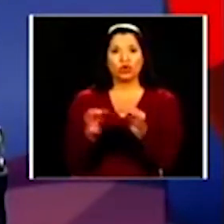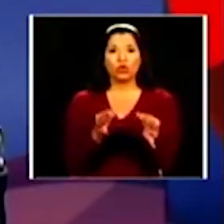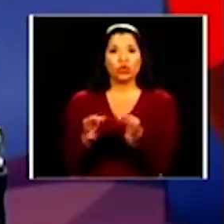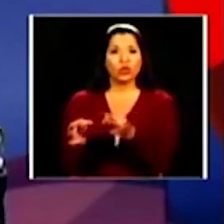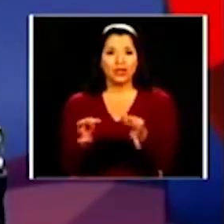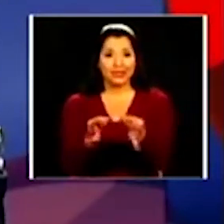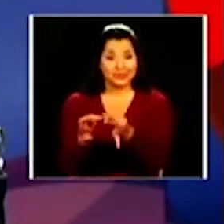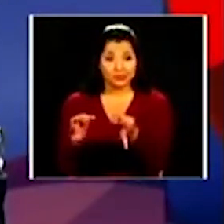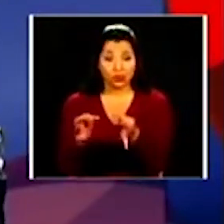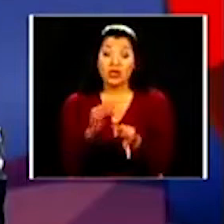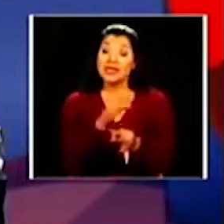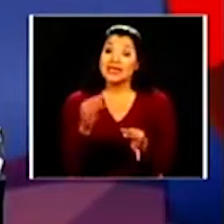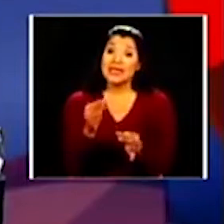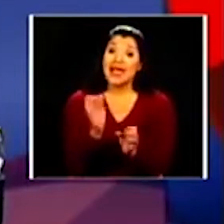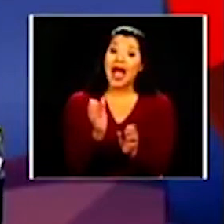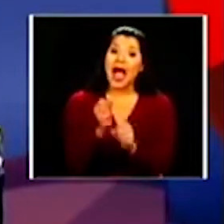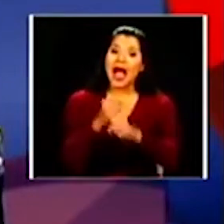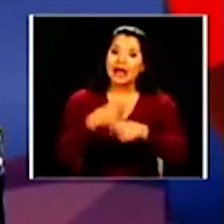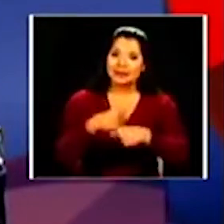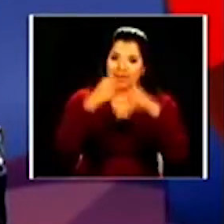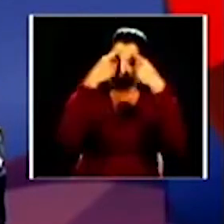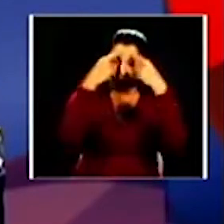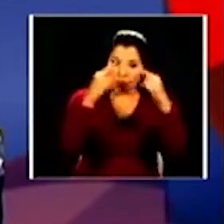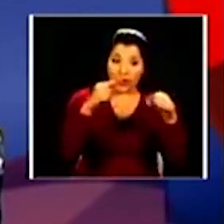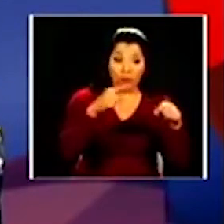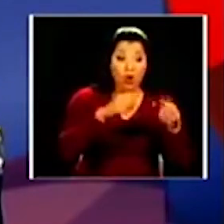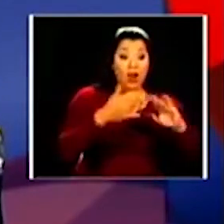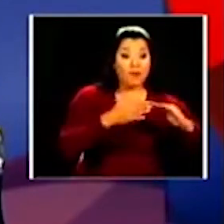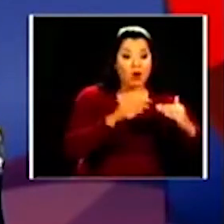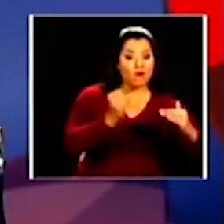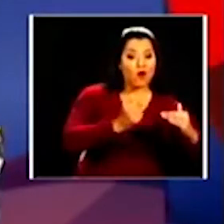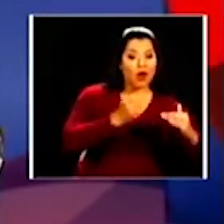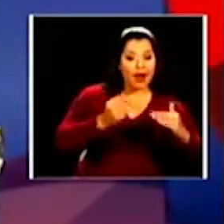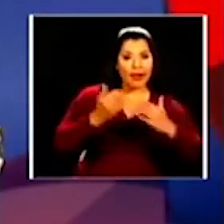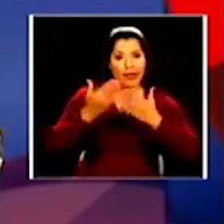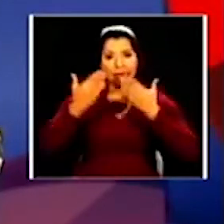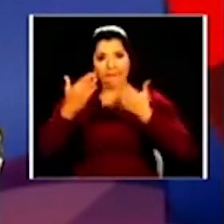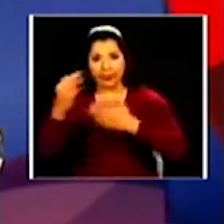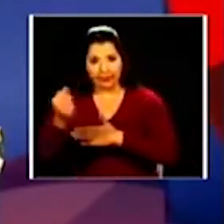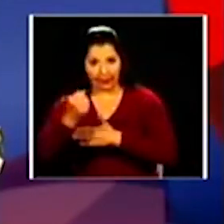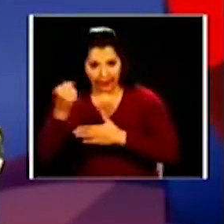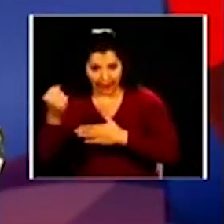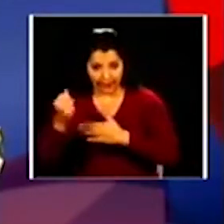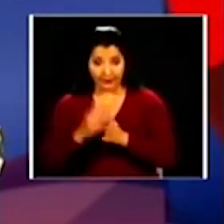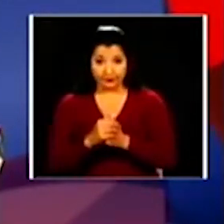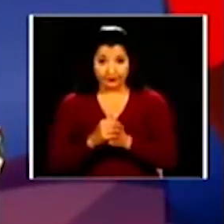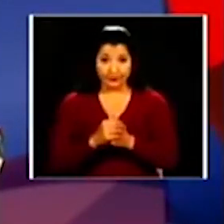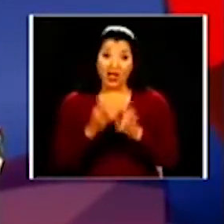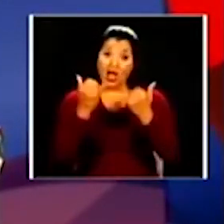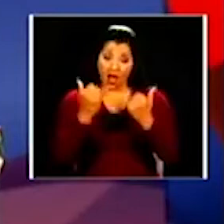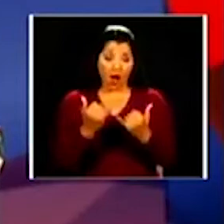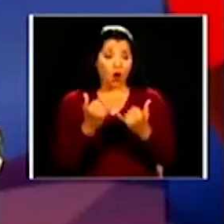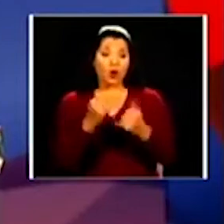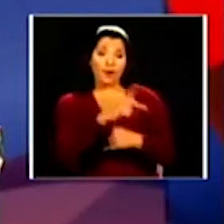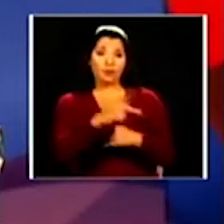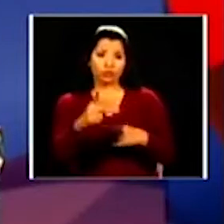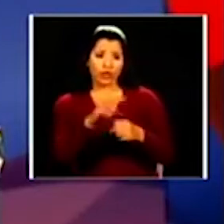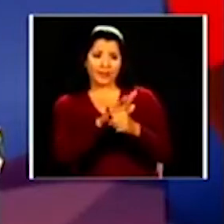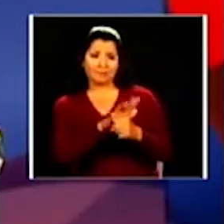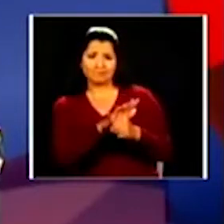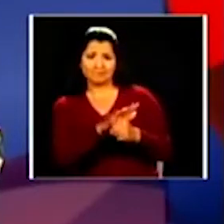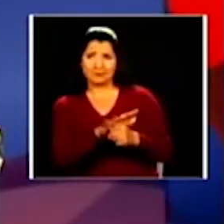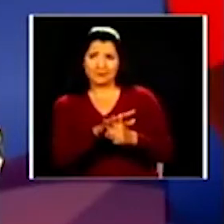hacer que eso genere relaciones ganar-ganar. Es un sector hoy que es deprimido, y yo lo reconozco en eso, pero tengo un